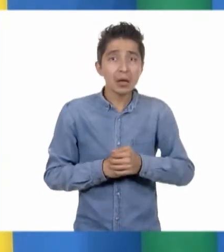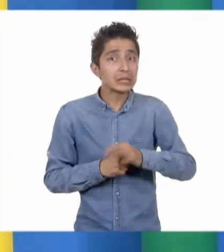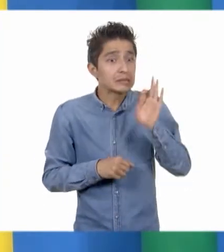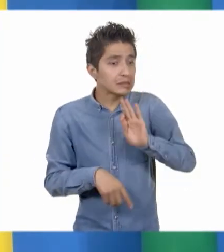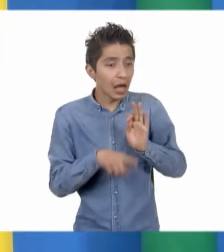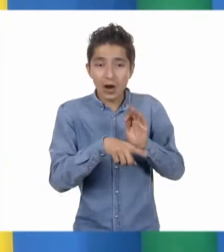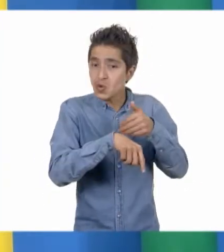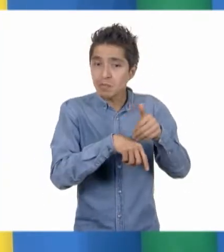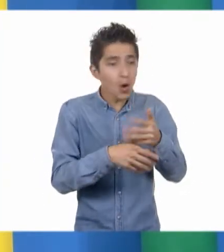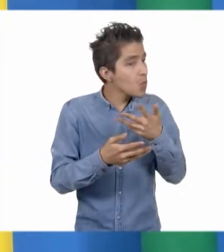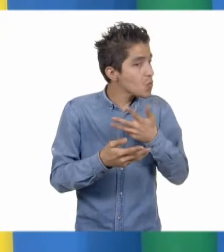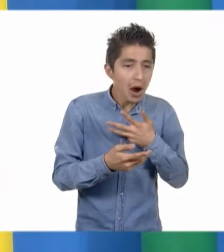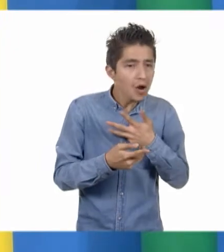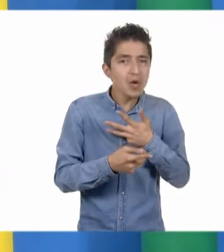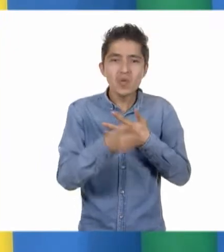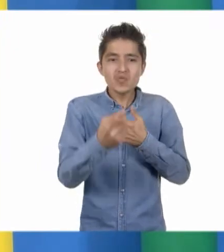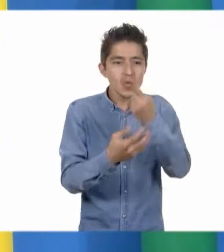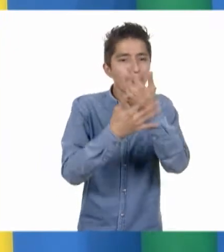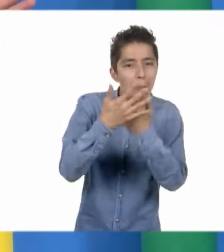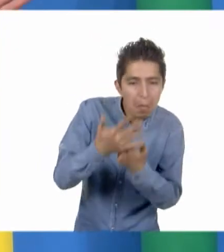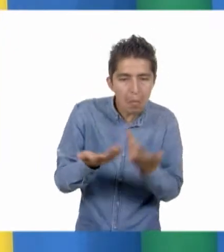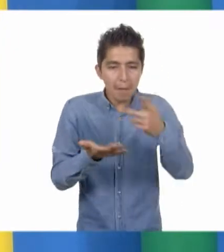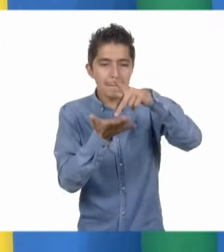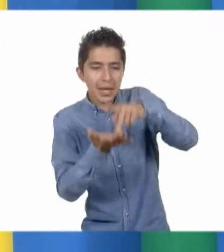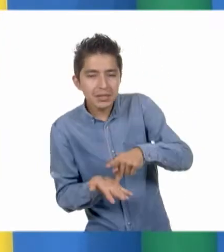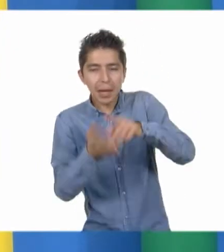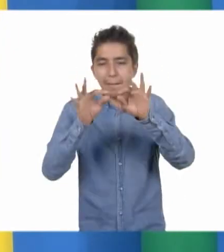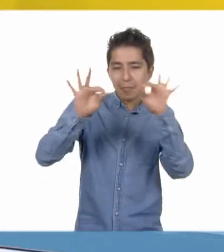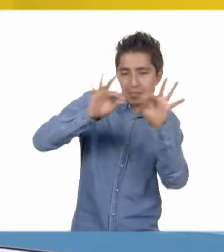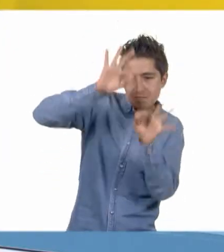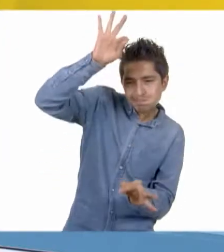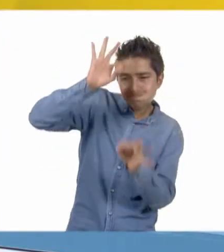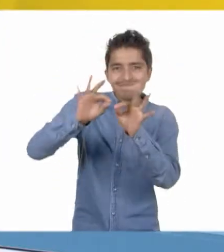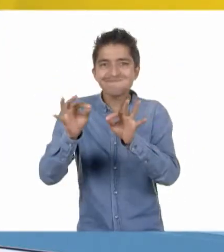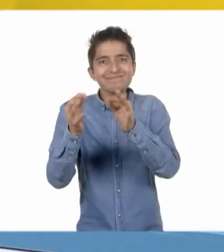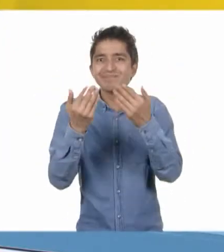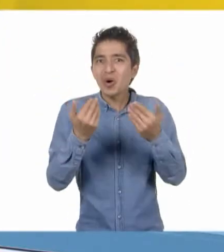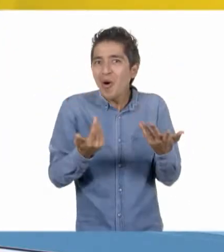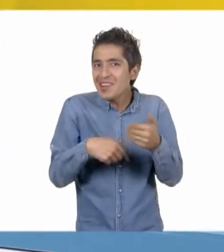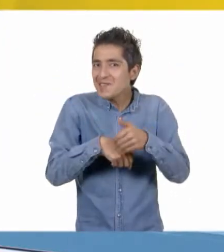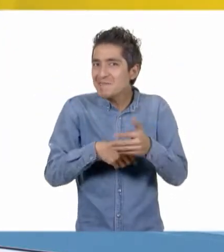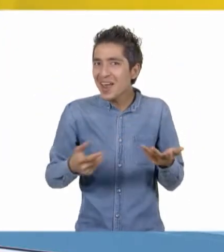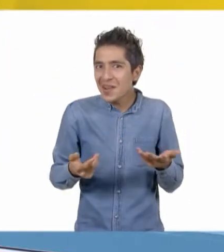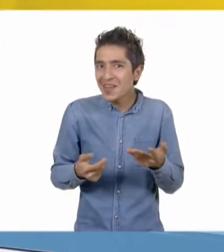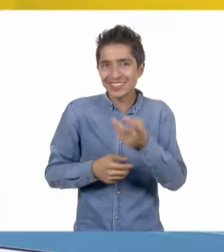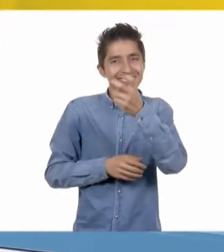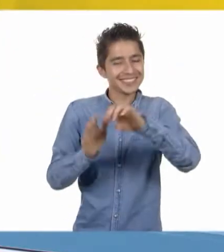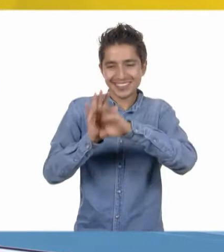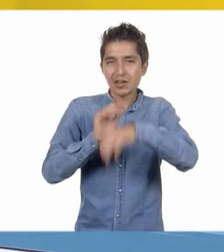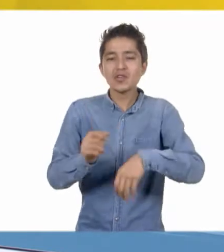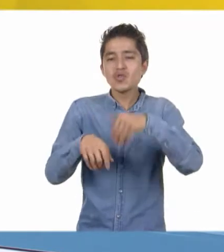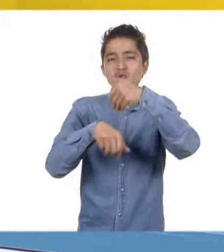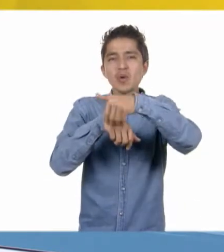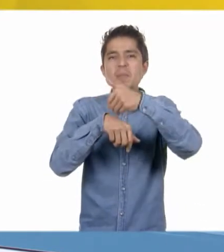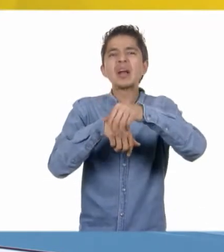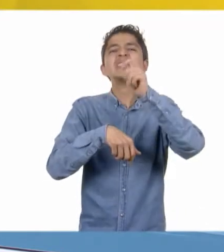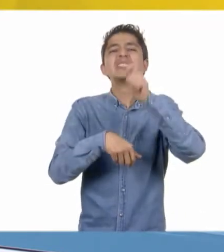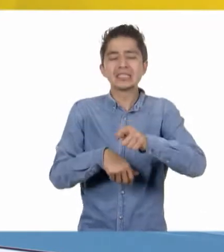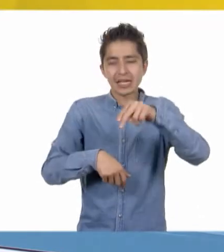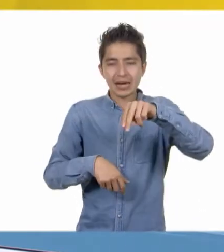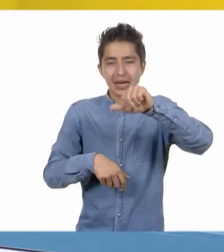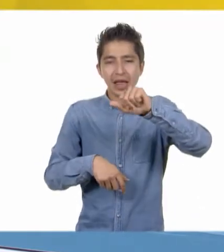podríamos contar, ni pesar, ni medir, nada. No podríamos hacer nada. Así es. Por ejemplo, los números naturales son